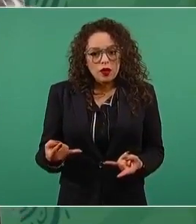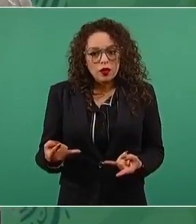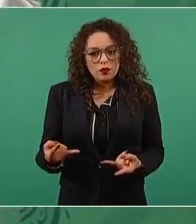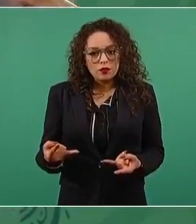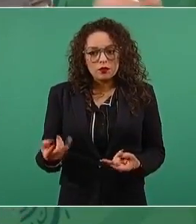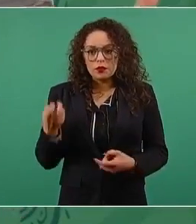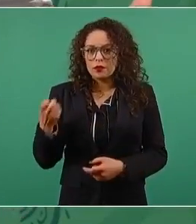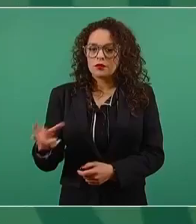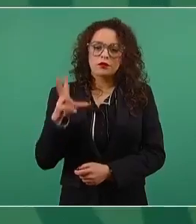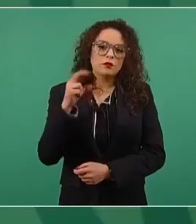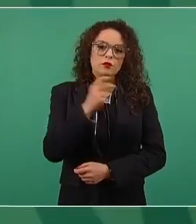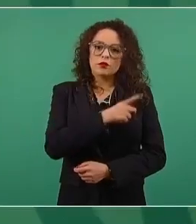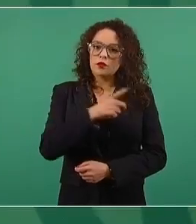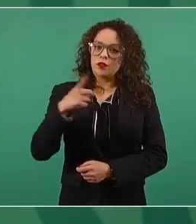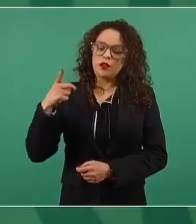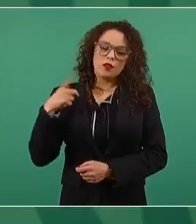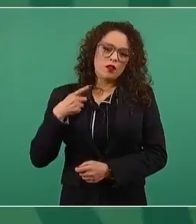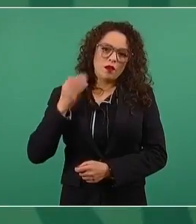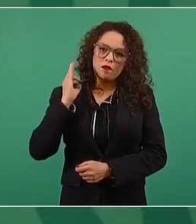Eso no se debió autorizar.